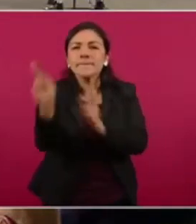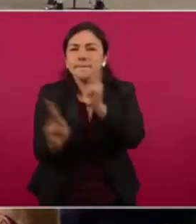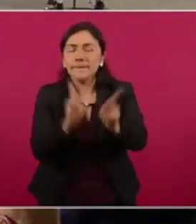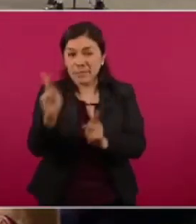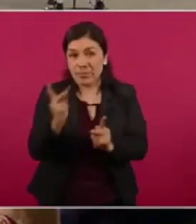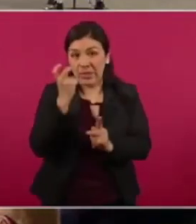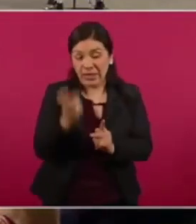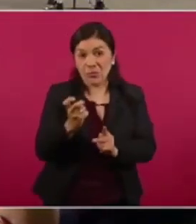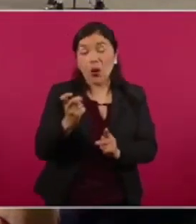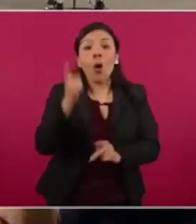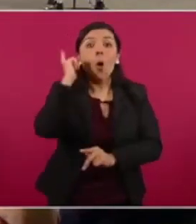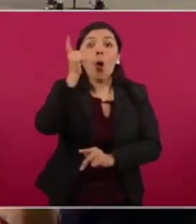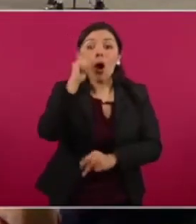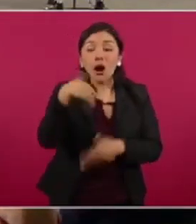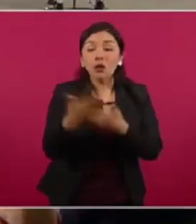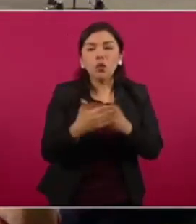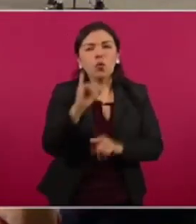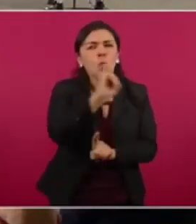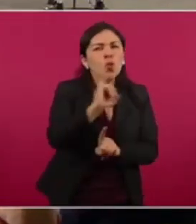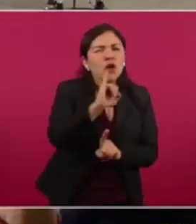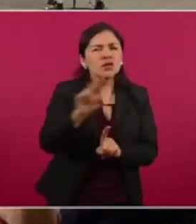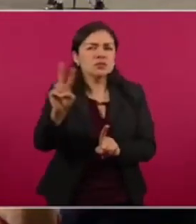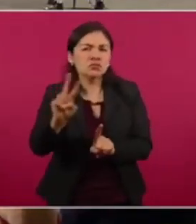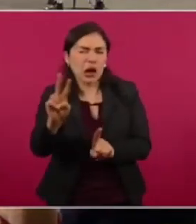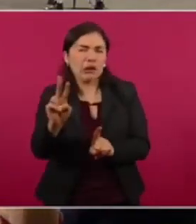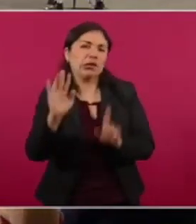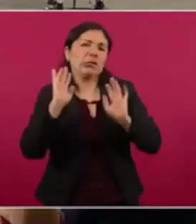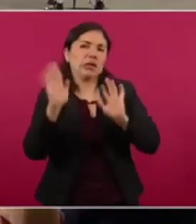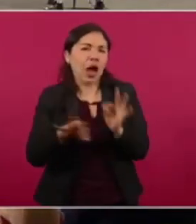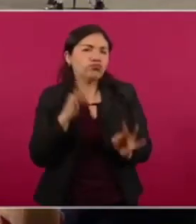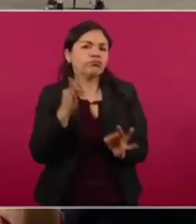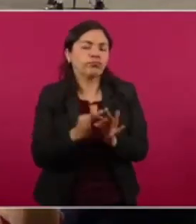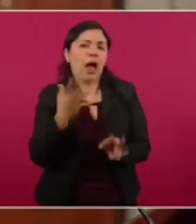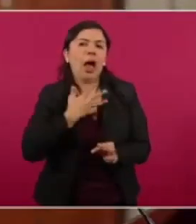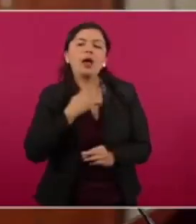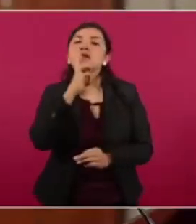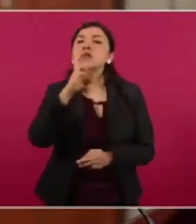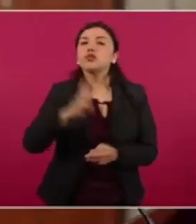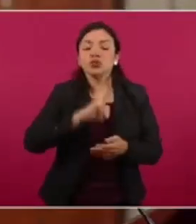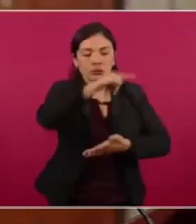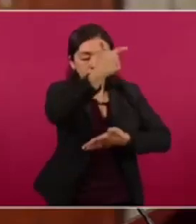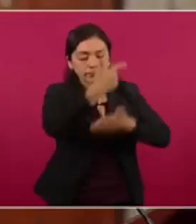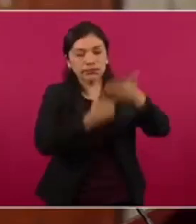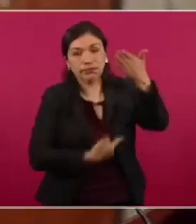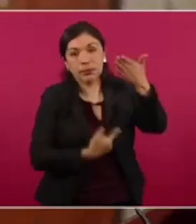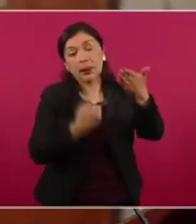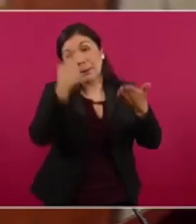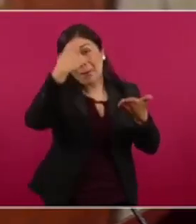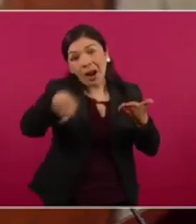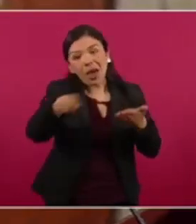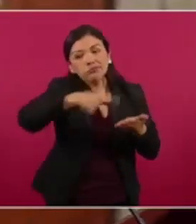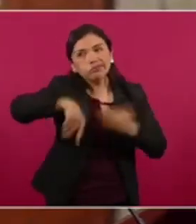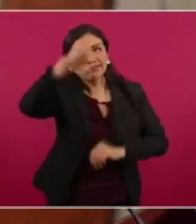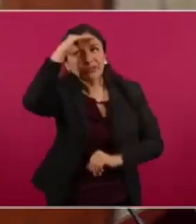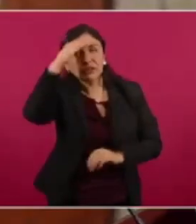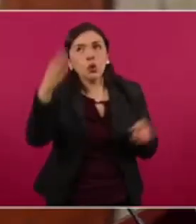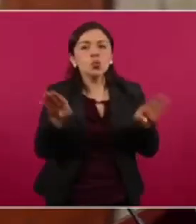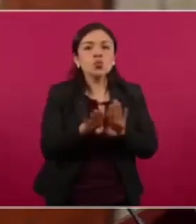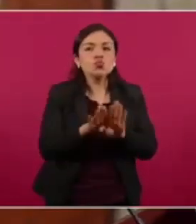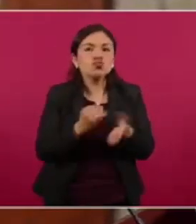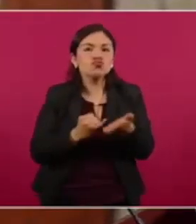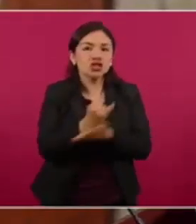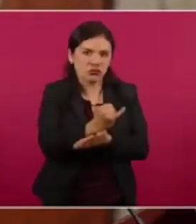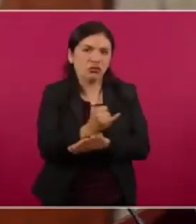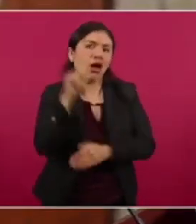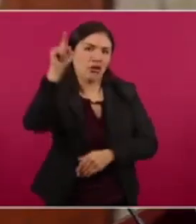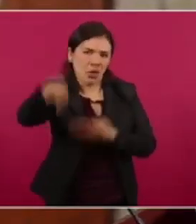que el jueves y el viernes ya tengamos el resultado para tomar las decisiones allá en